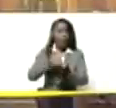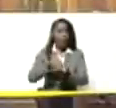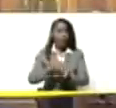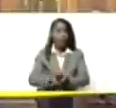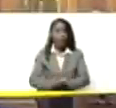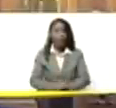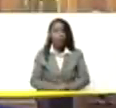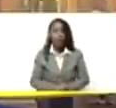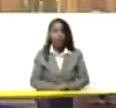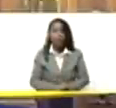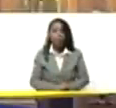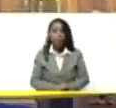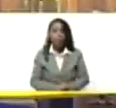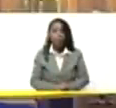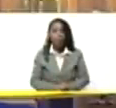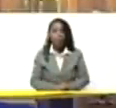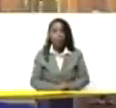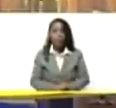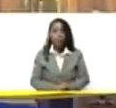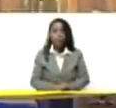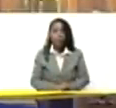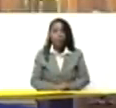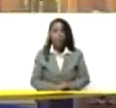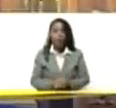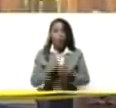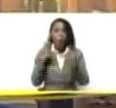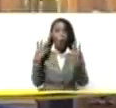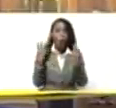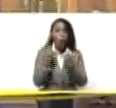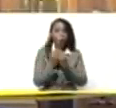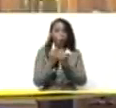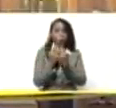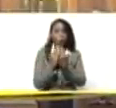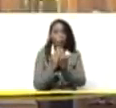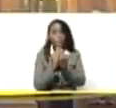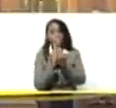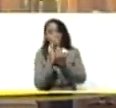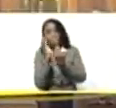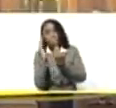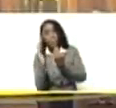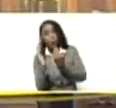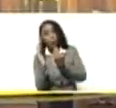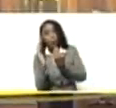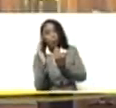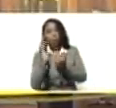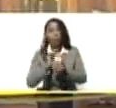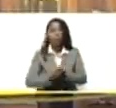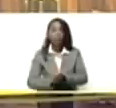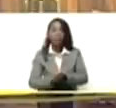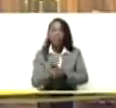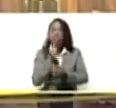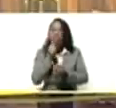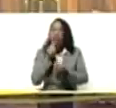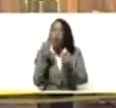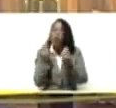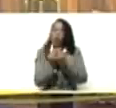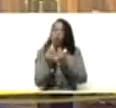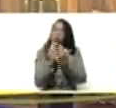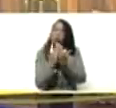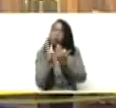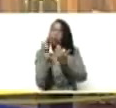represión monetaria fue un éxito total del banco central de venezuela así lo